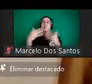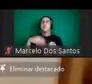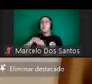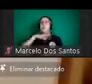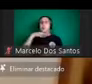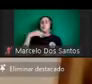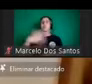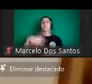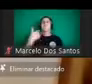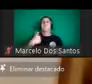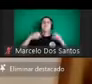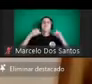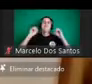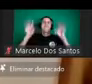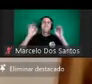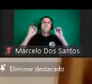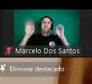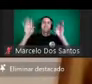tantas